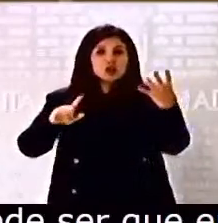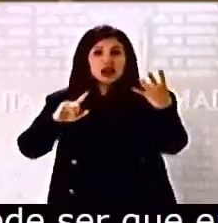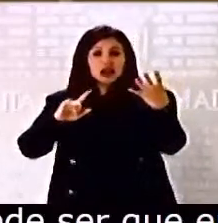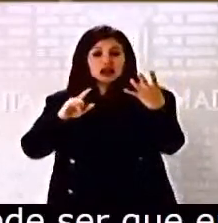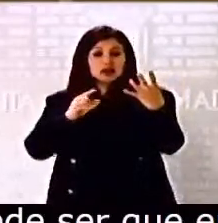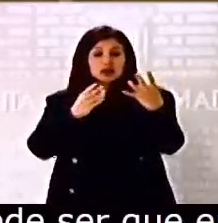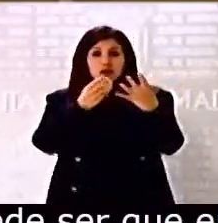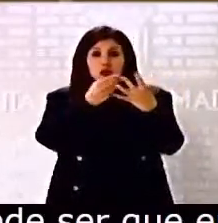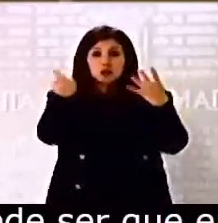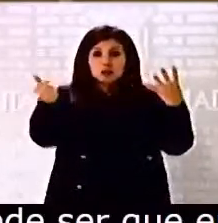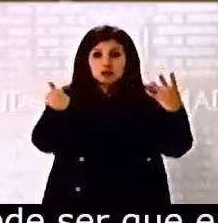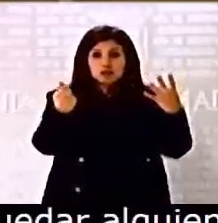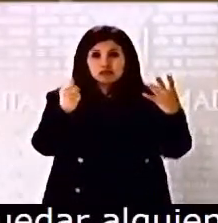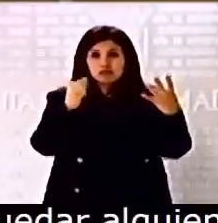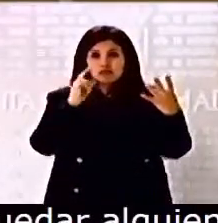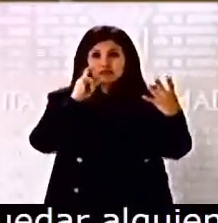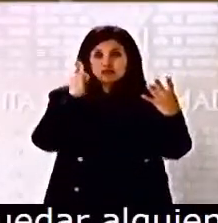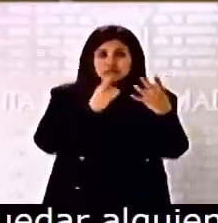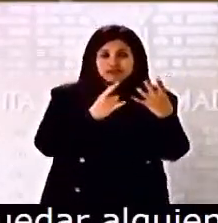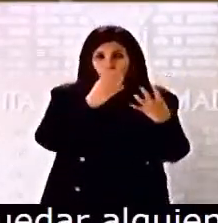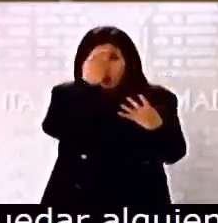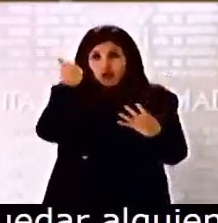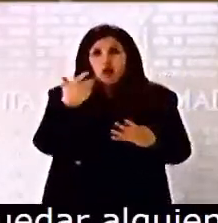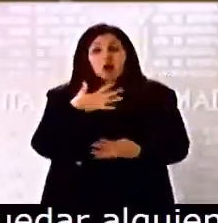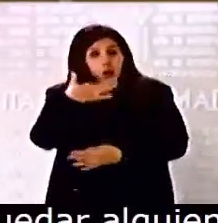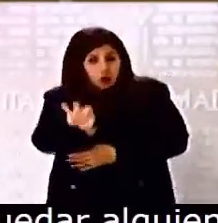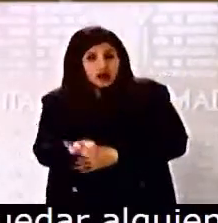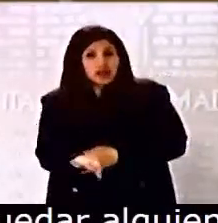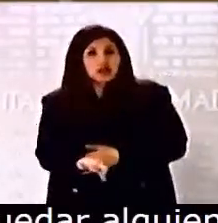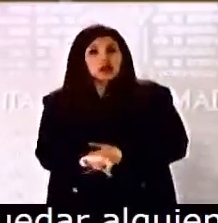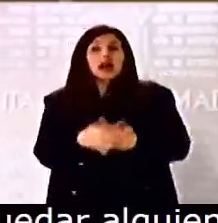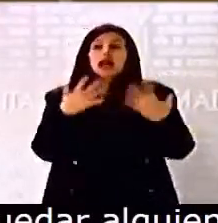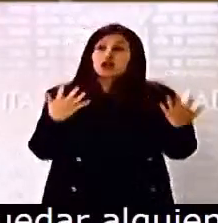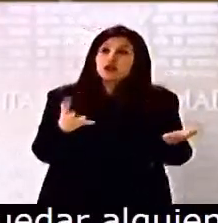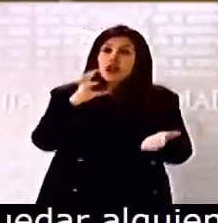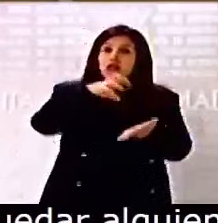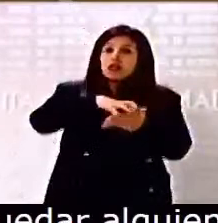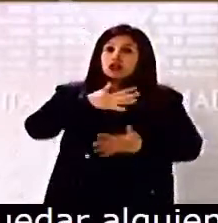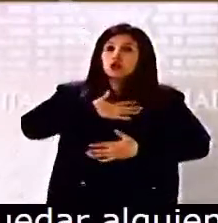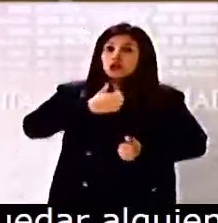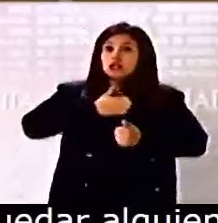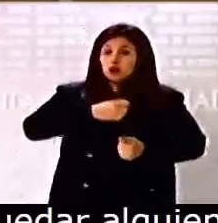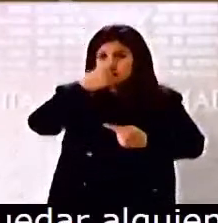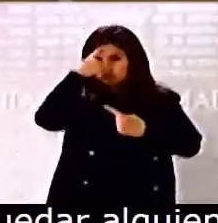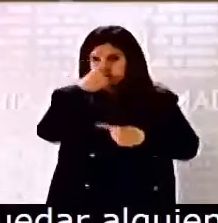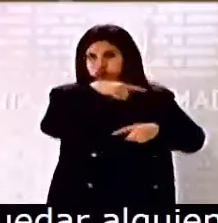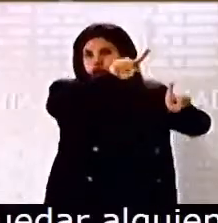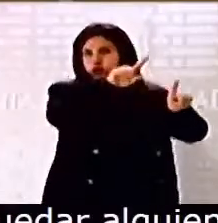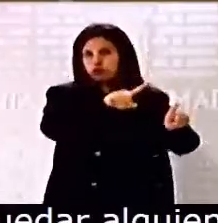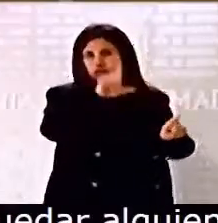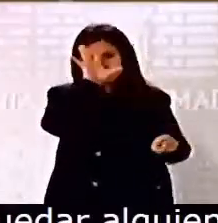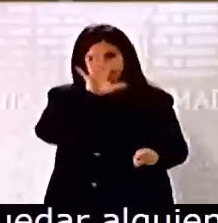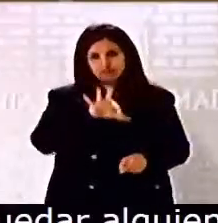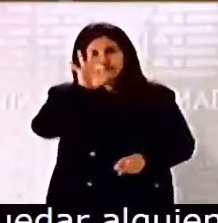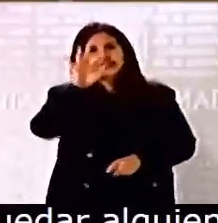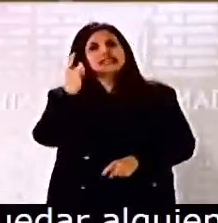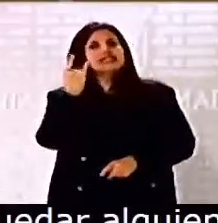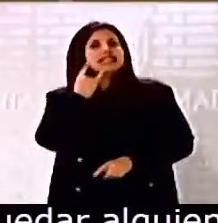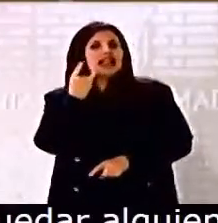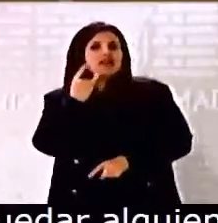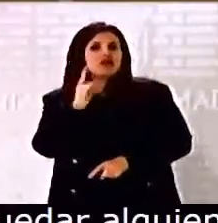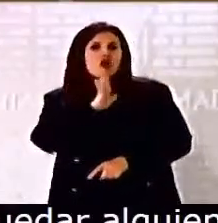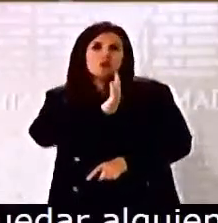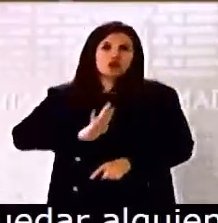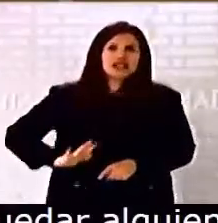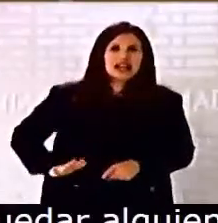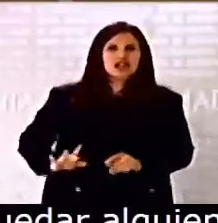Puede ser. Y en ese ánimo, pues a lo mejor los centros de salud, de forma autónoma, que lo pueden hacer, han puesto un teléfono, pues bien para actualizar